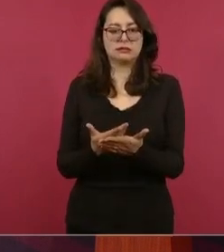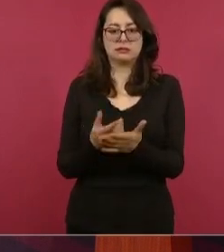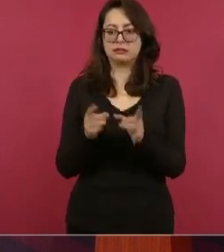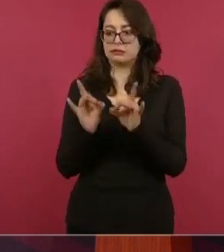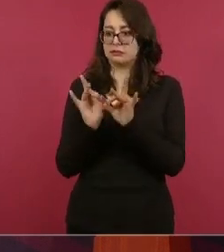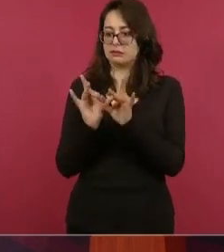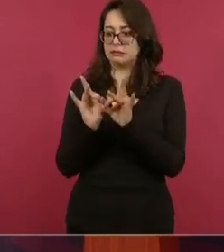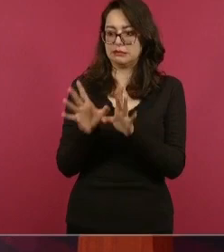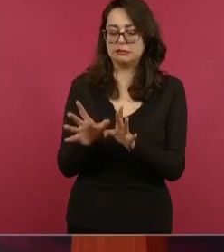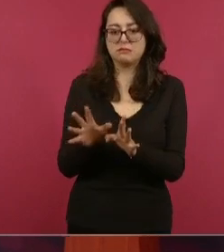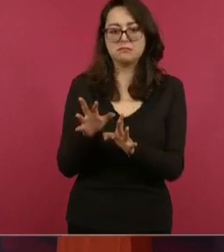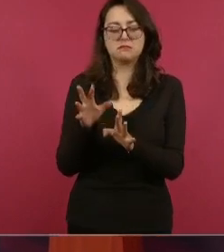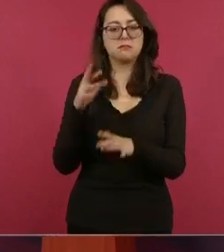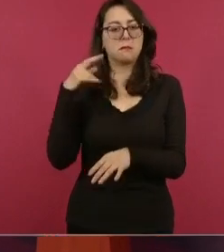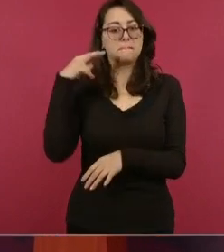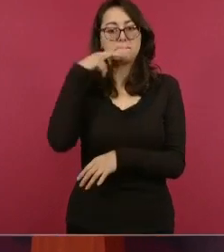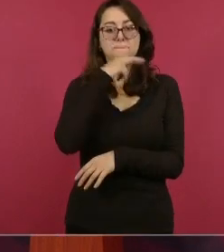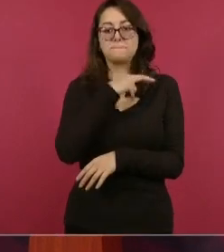12 horas,